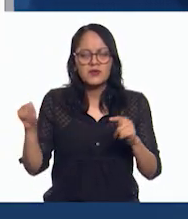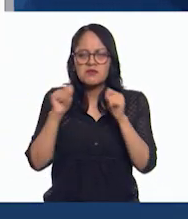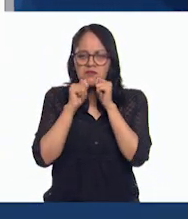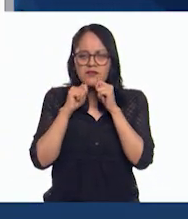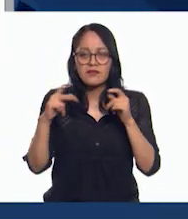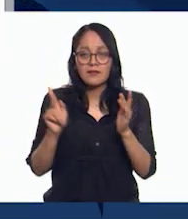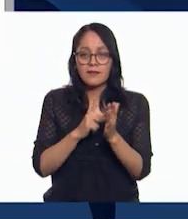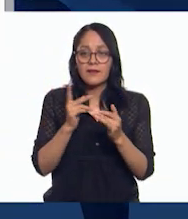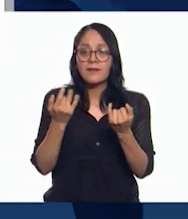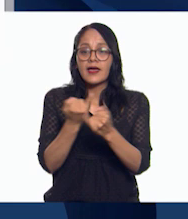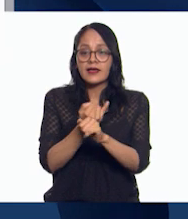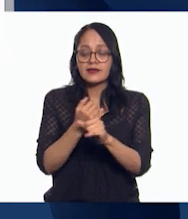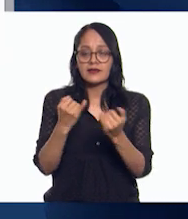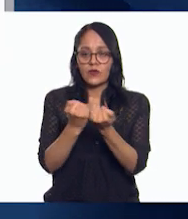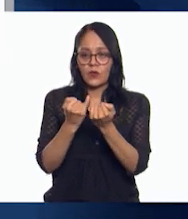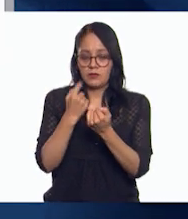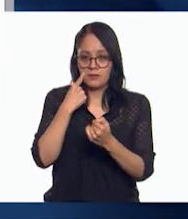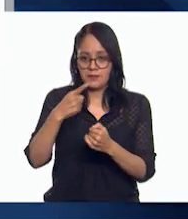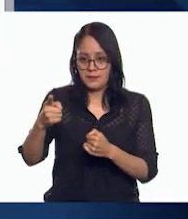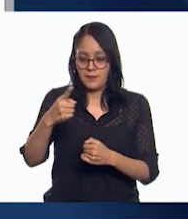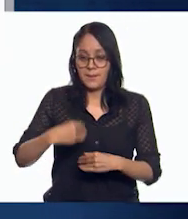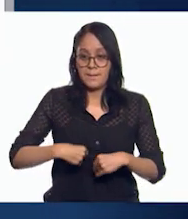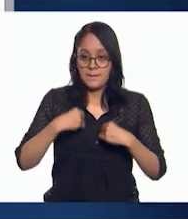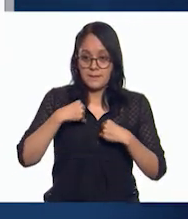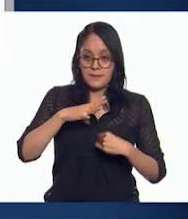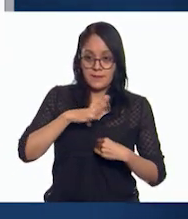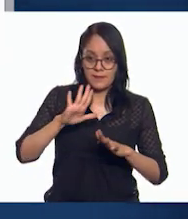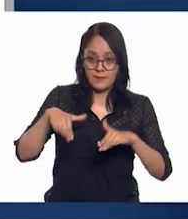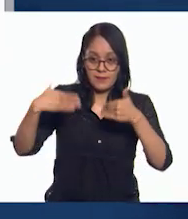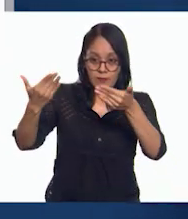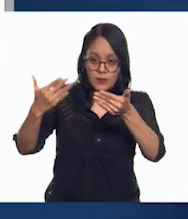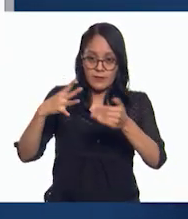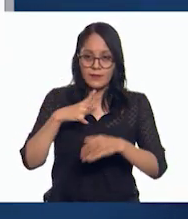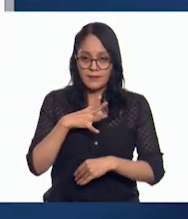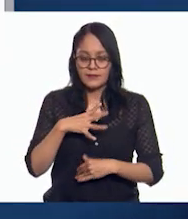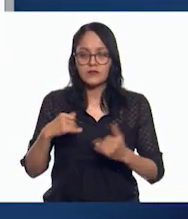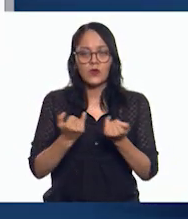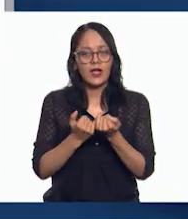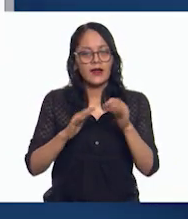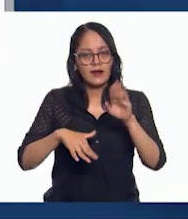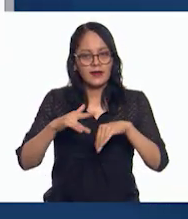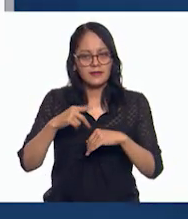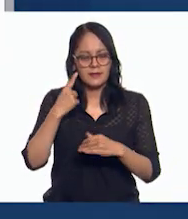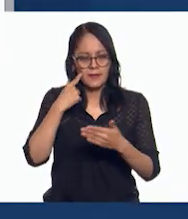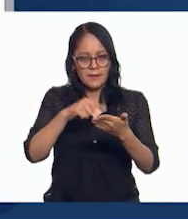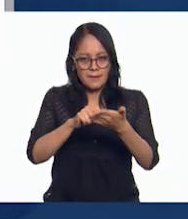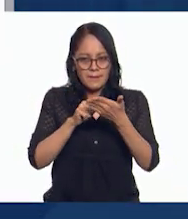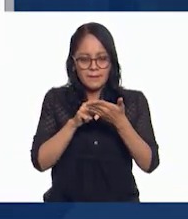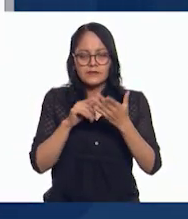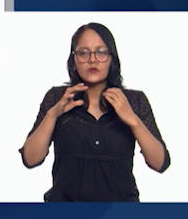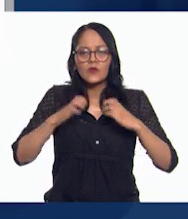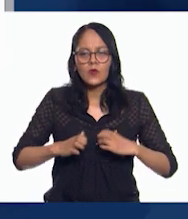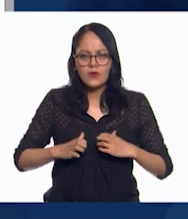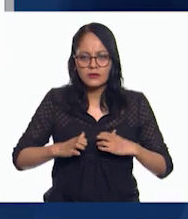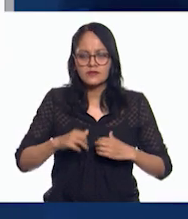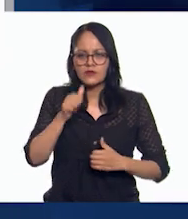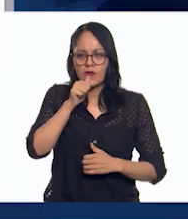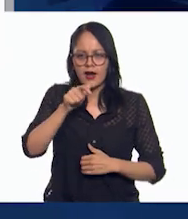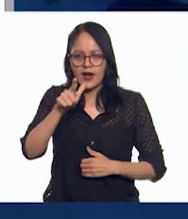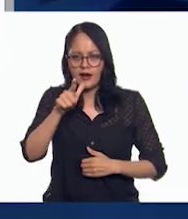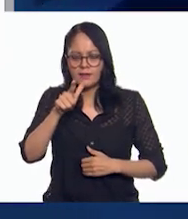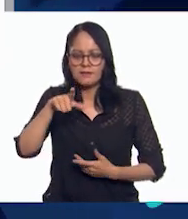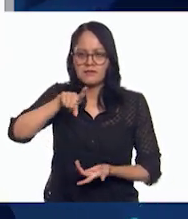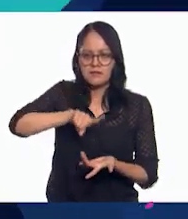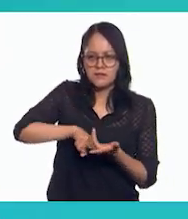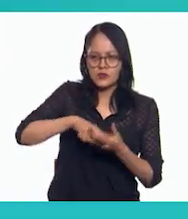atendiendo necesariamente a las exigencias de la existencia exterior y a menudo no son más que cuerpos sin alma o almas sin